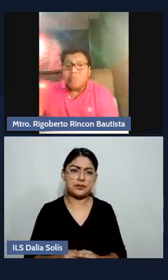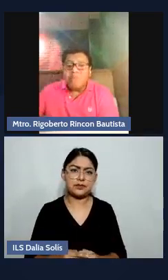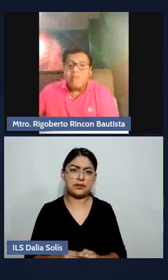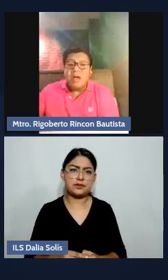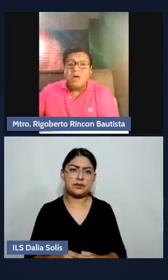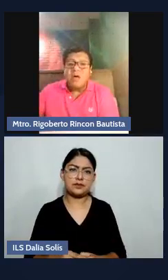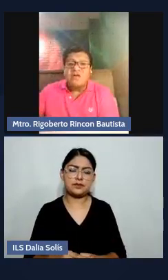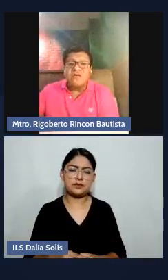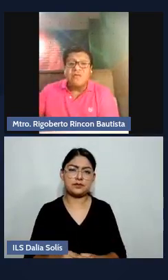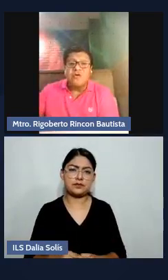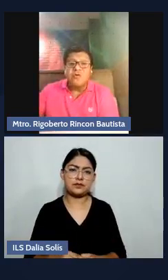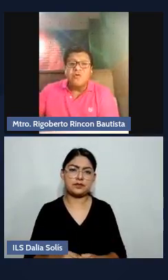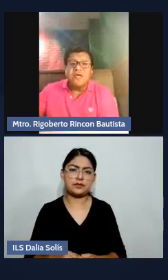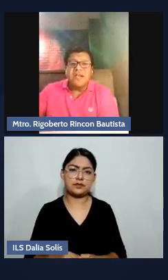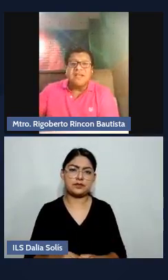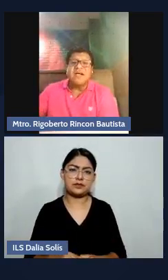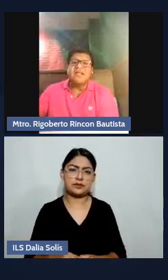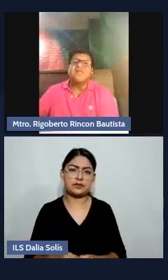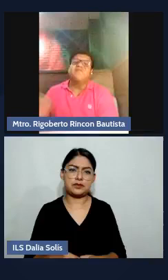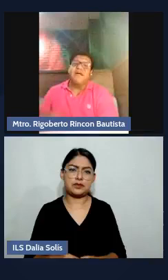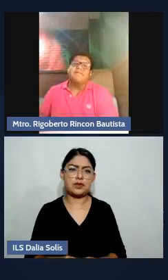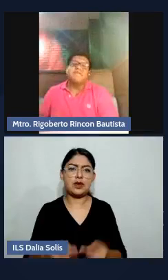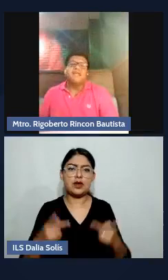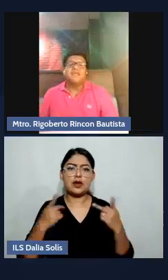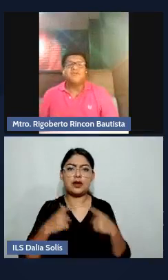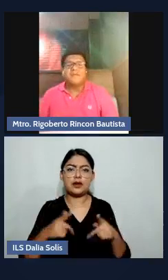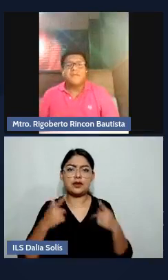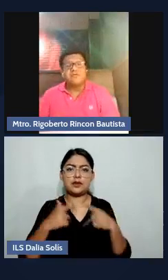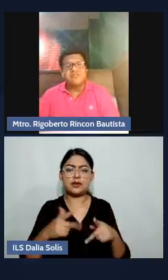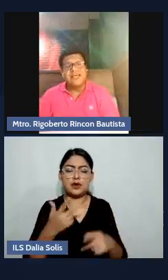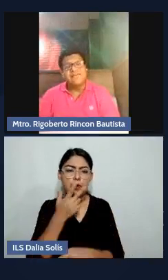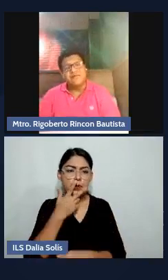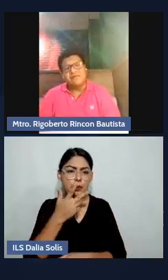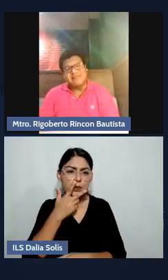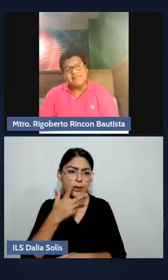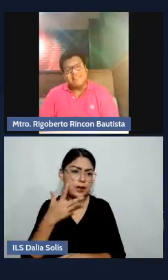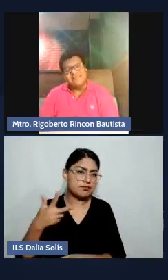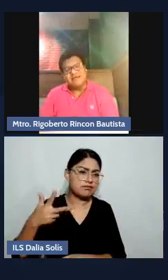¿Cuántos como tú quieren dejar de fumar? Esa es una pregunta importantísima.